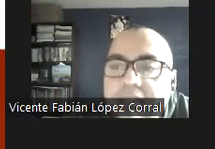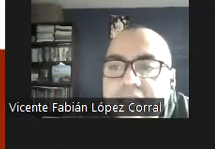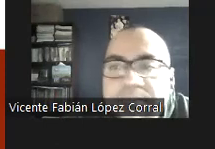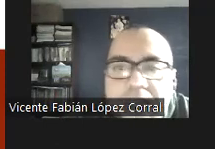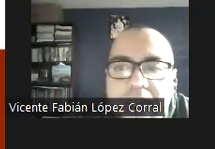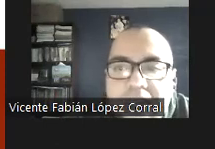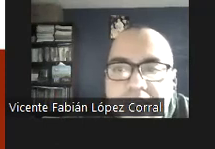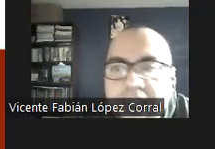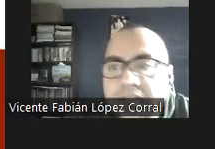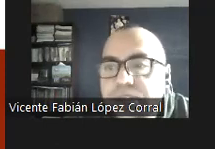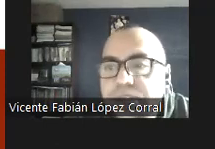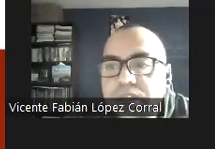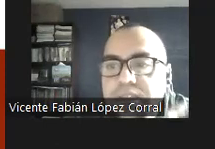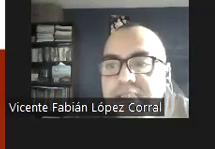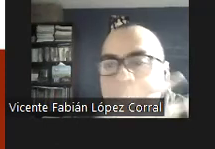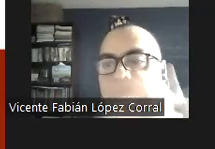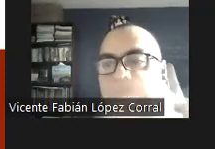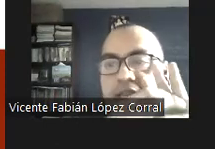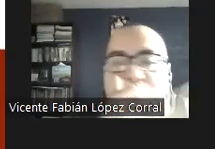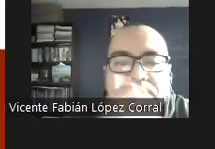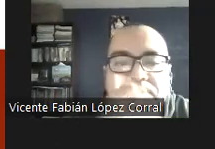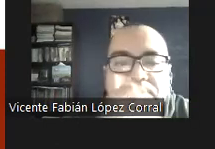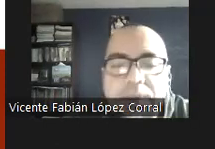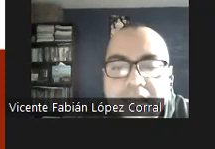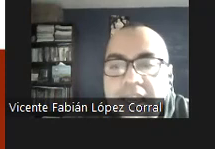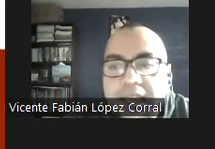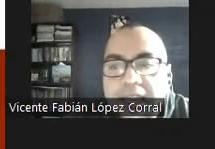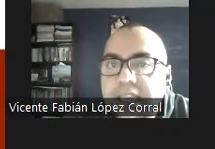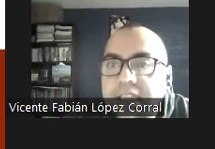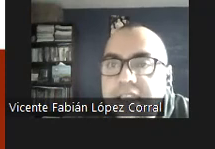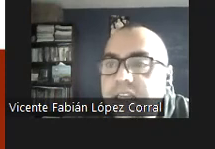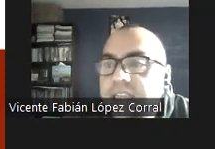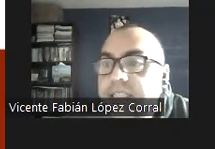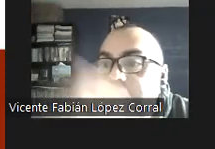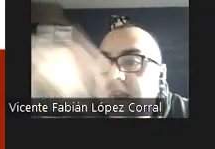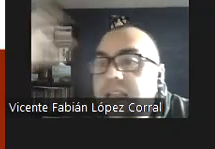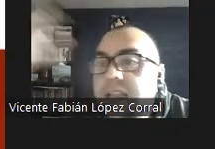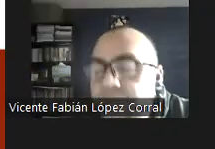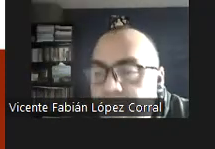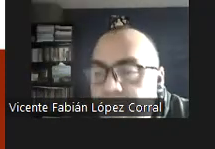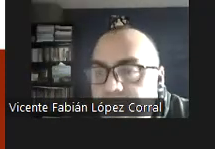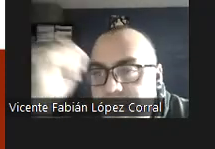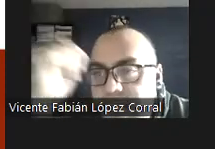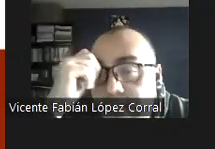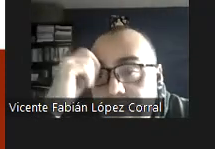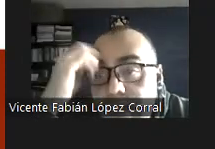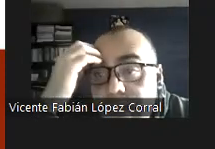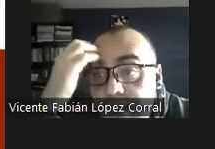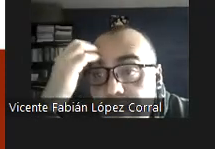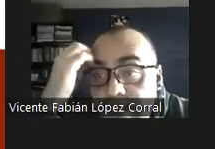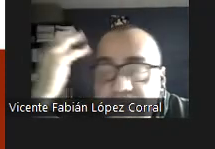evidencias empíricas que tenemos de ello Es decir objetivas palpables es el hecho que la cima de las montañas